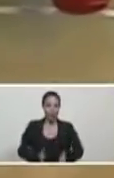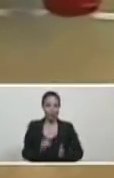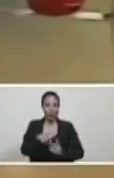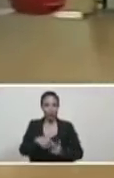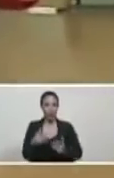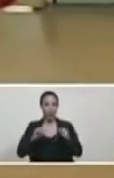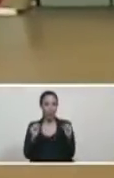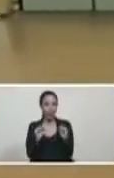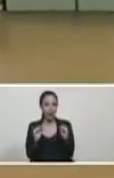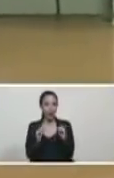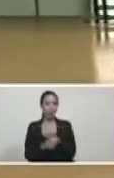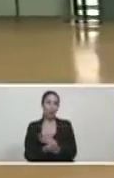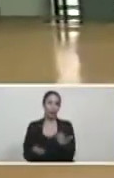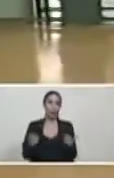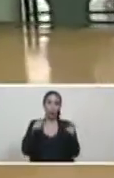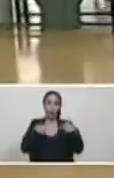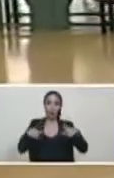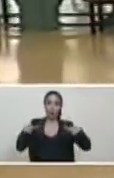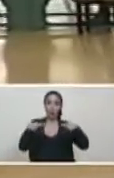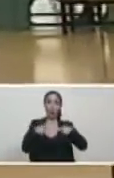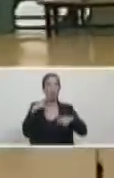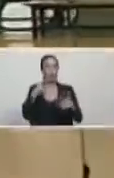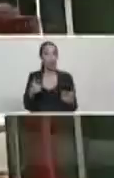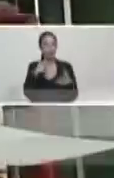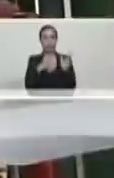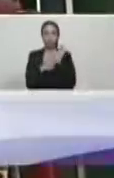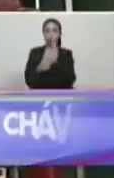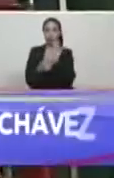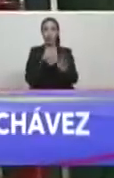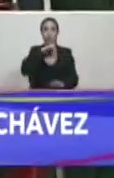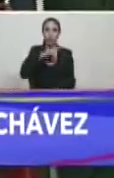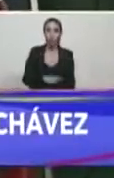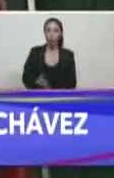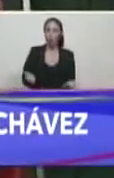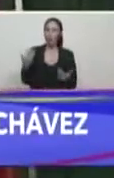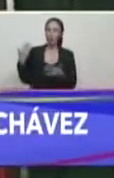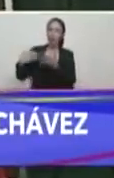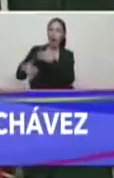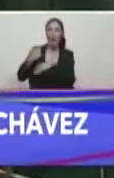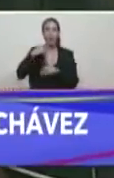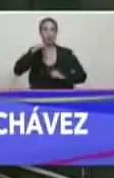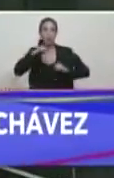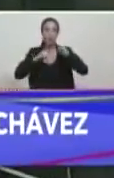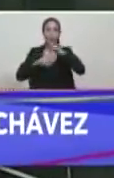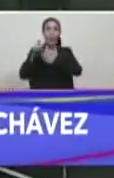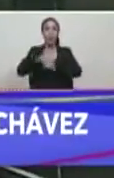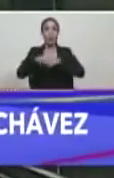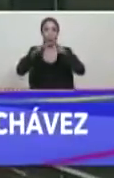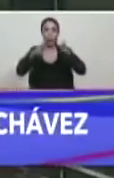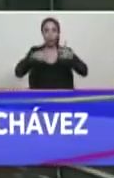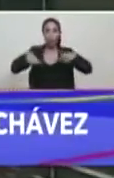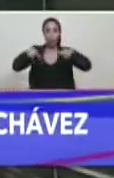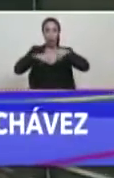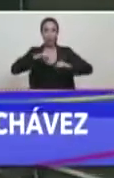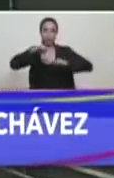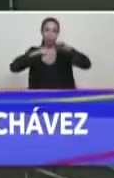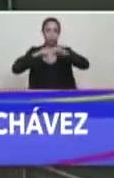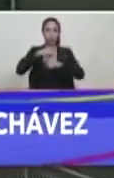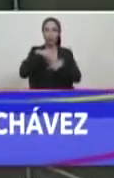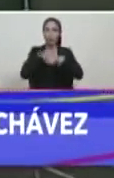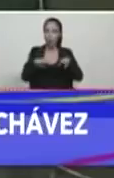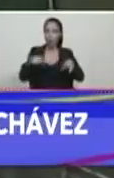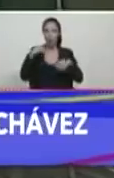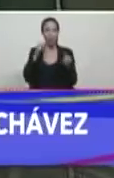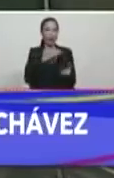deportistas, que en esta base de misiones vamos a contar con 2 cuadriláteros de boxeo para que nuestros niños puedan practicar